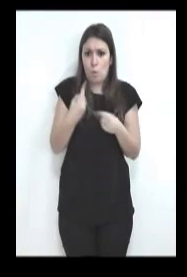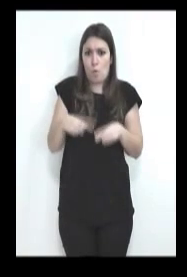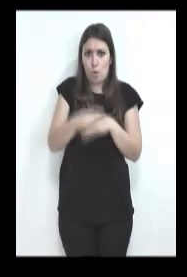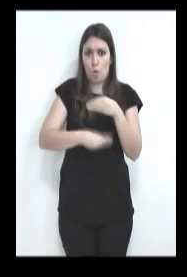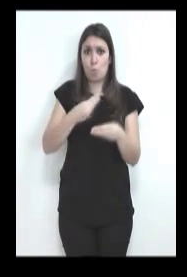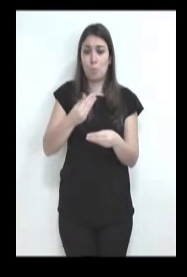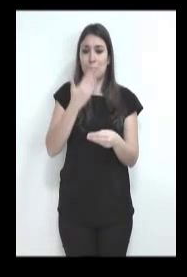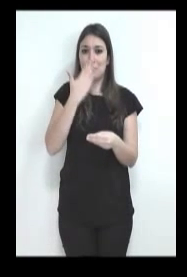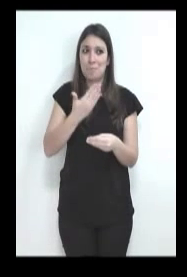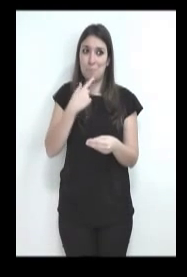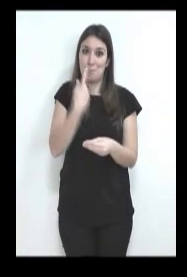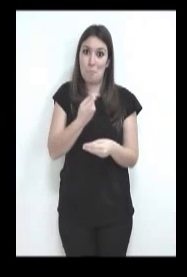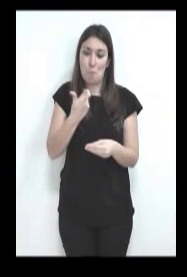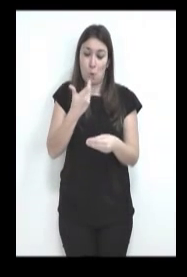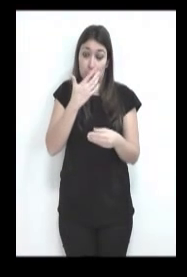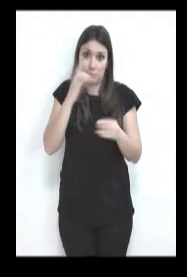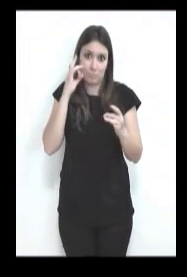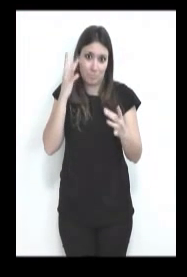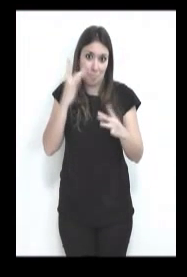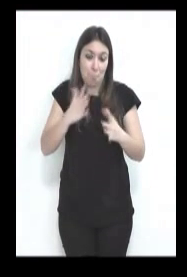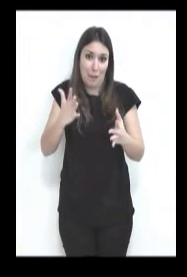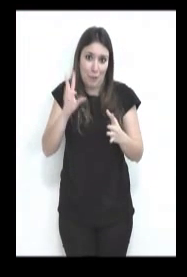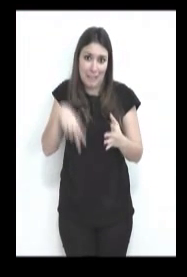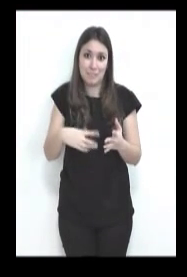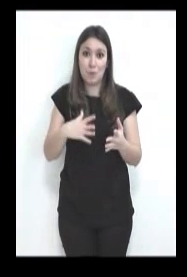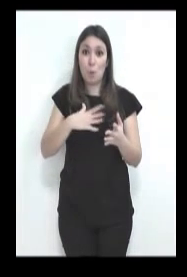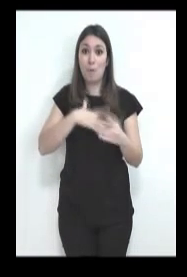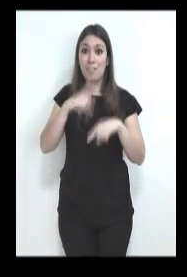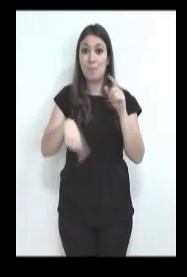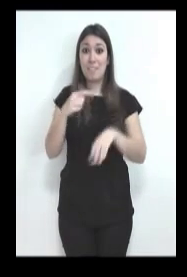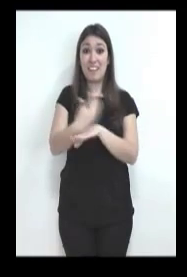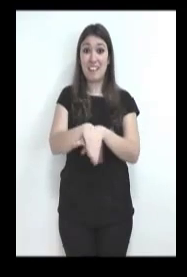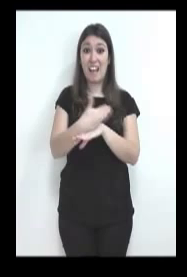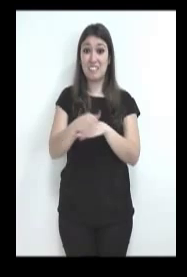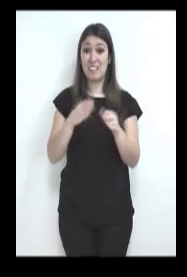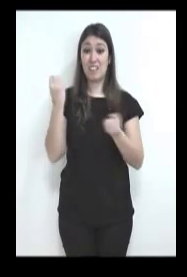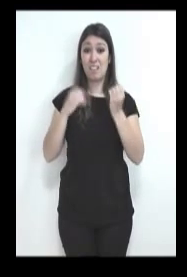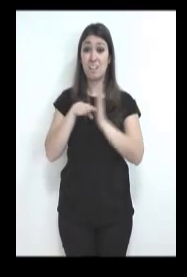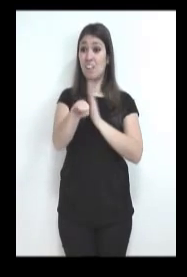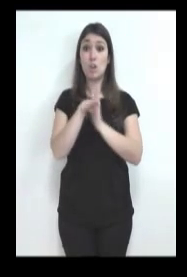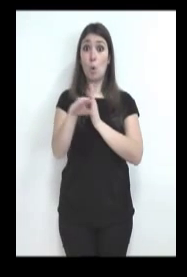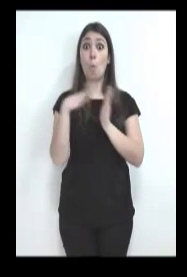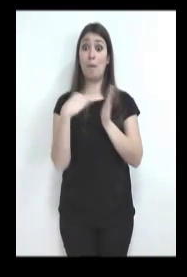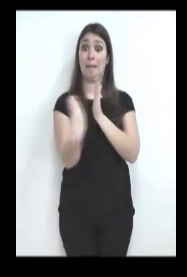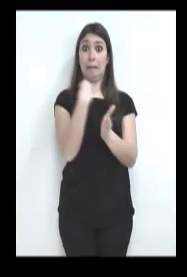es, voy a decir una simpleza quizá, pero cambiar la dirección de determinadas calles quizá introduzca una mejora muy importante en aspectos de